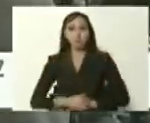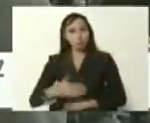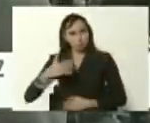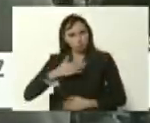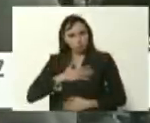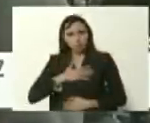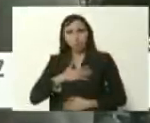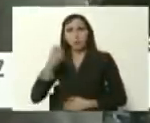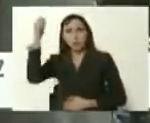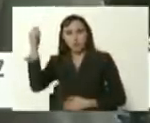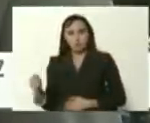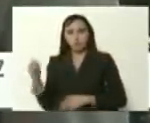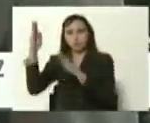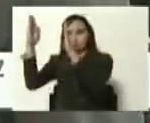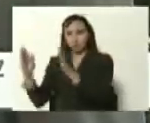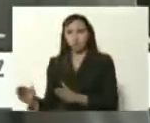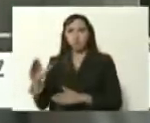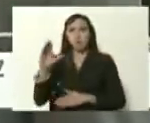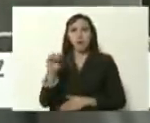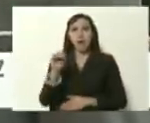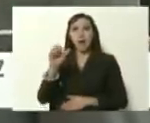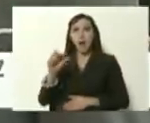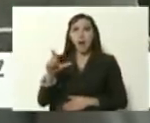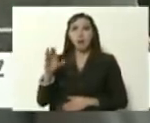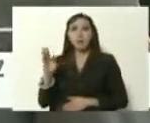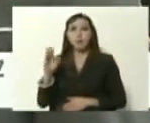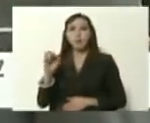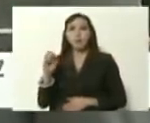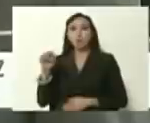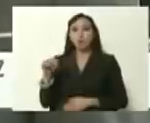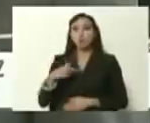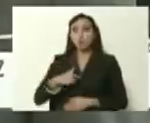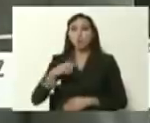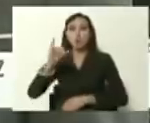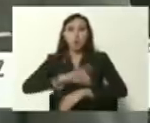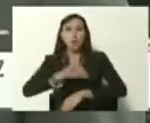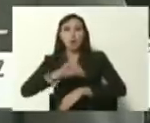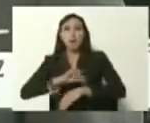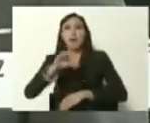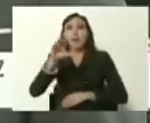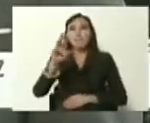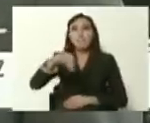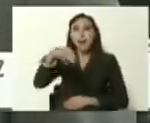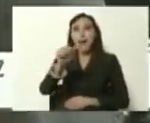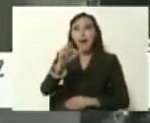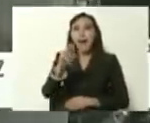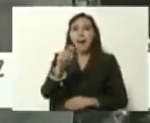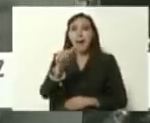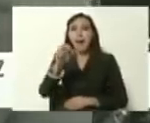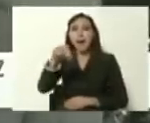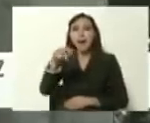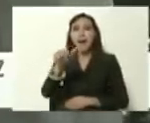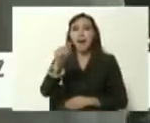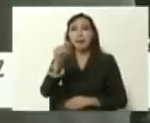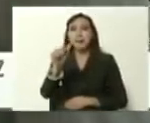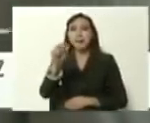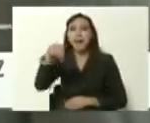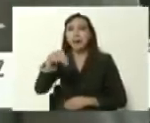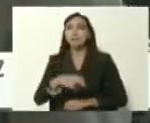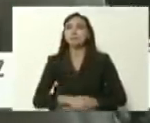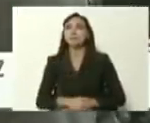diputado Alfonso Campos Yesurún y a la vez pastor de la Iglesia Cristiana Maranata, Venezuela, sede Caracas. En este momento, ante esta